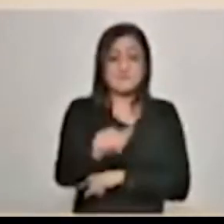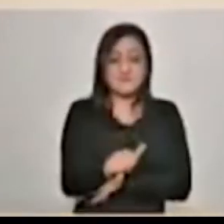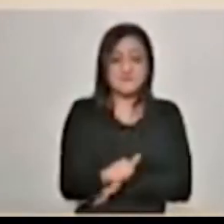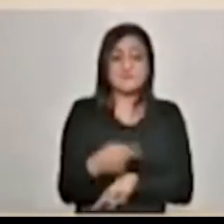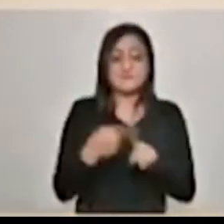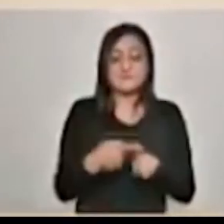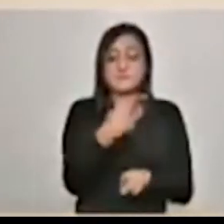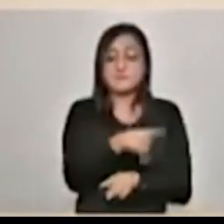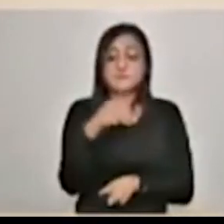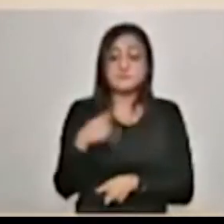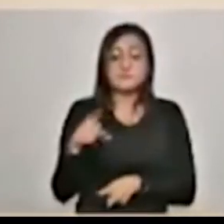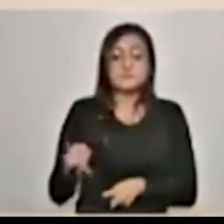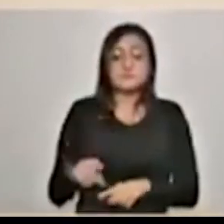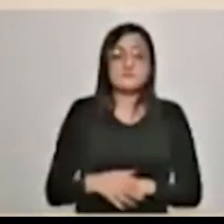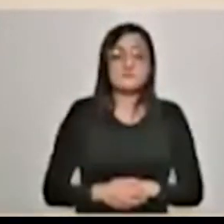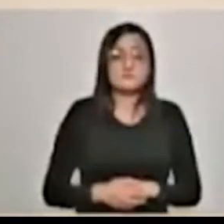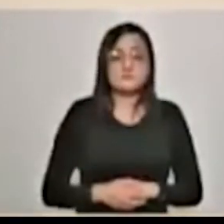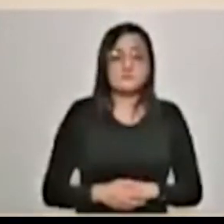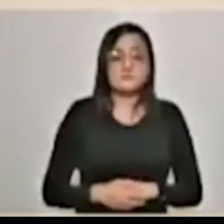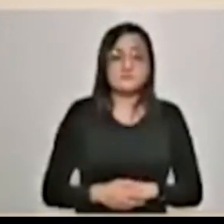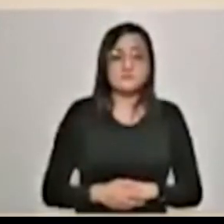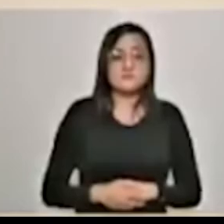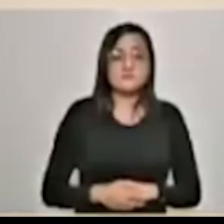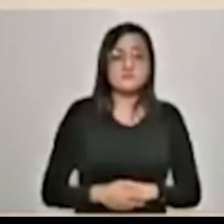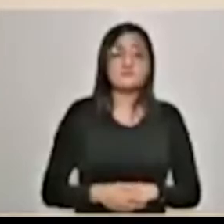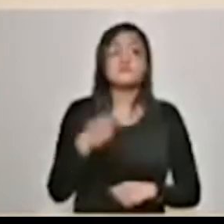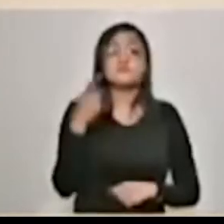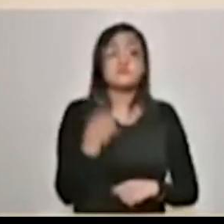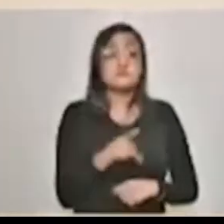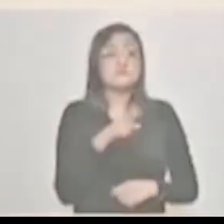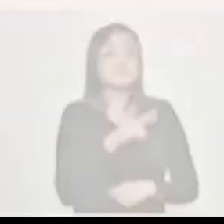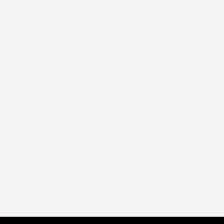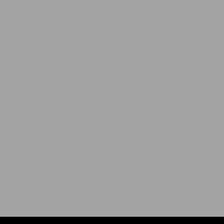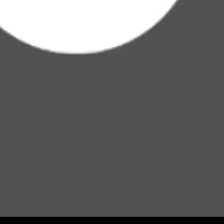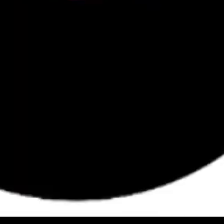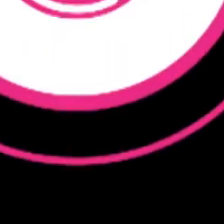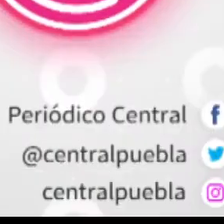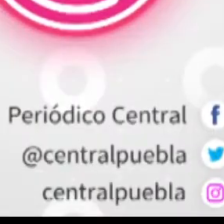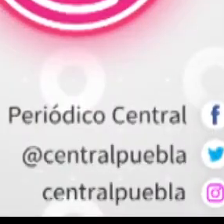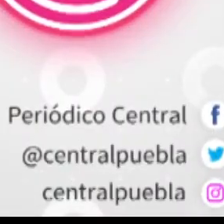de propiedades a particulares en todo el estado.